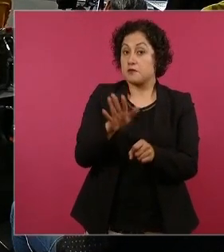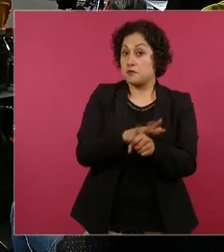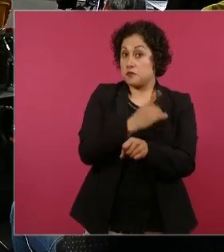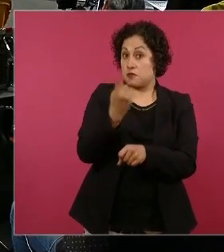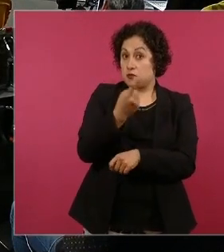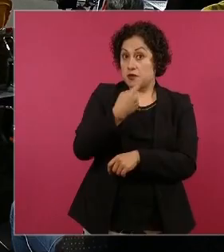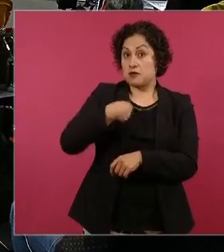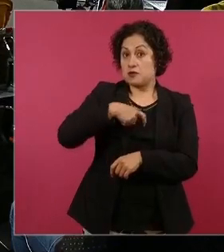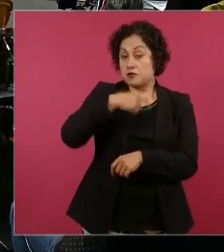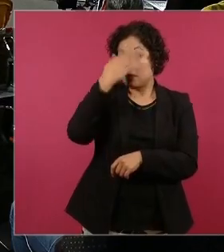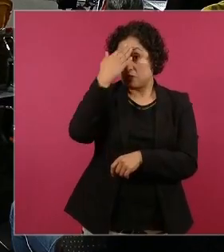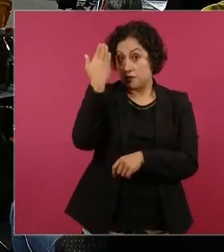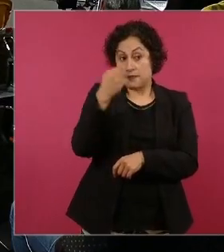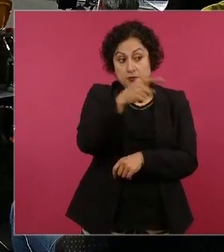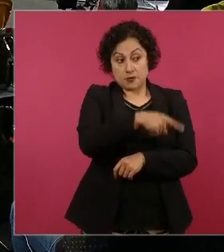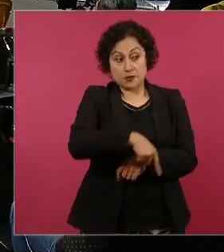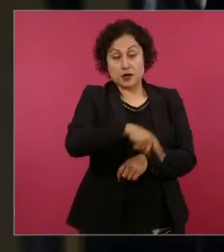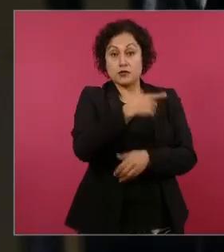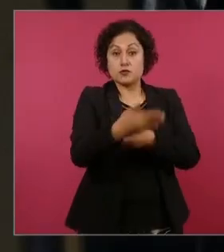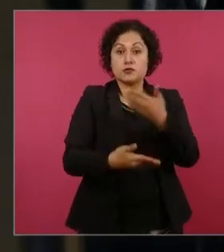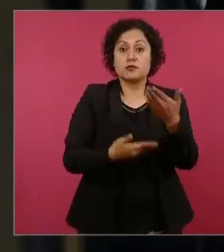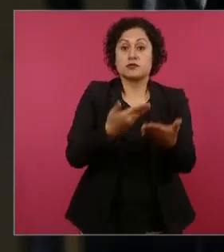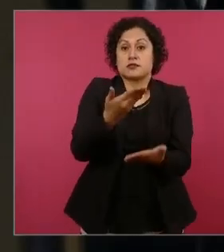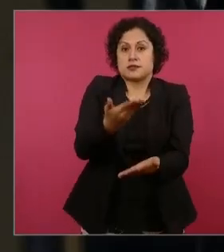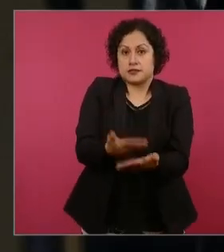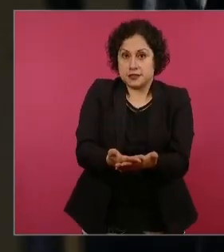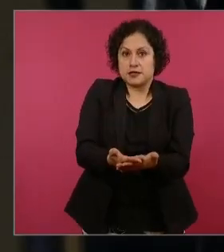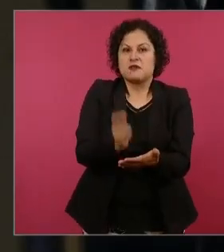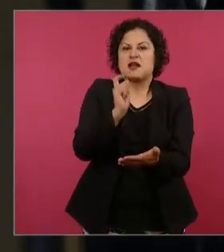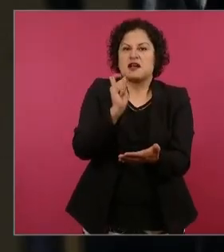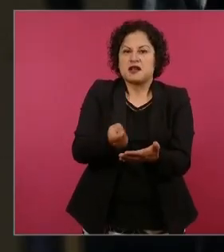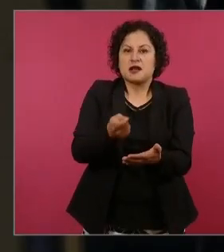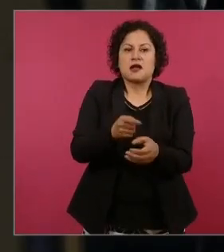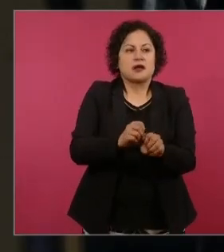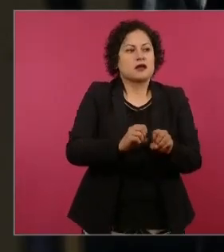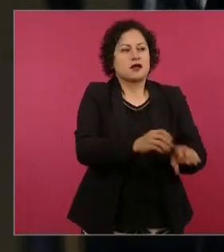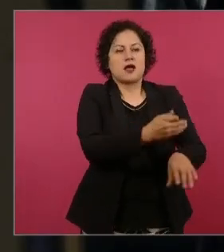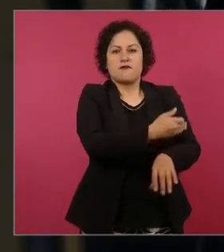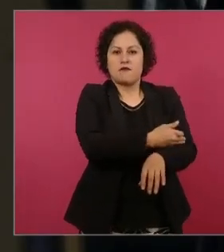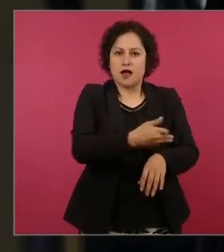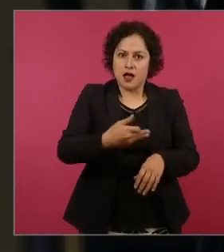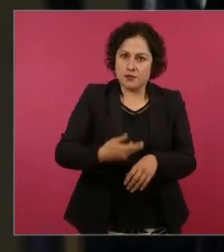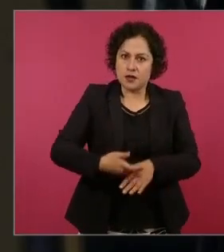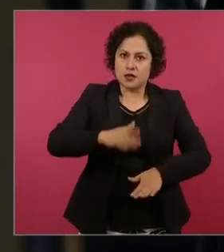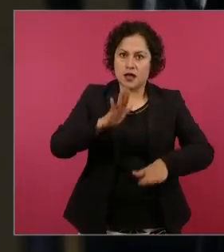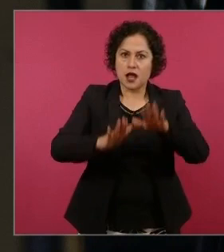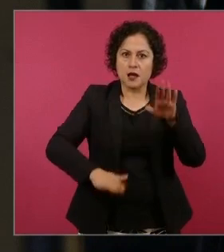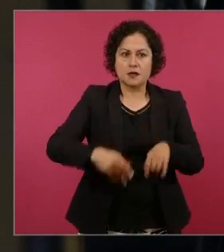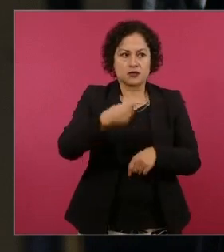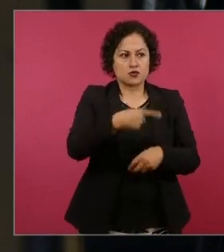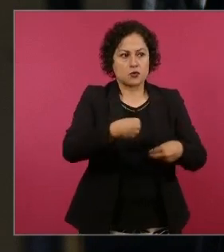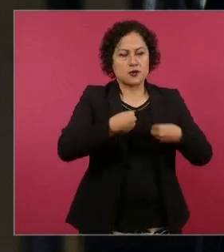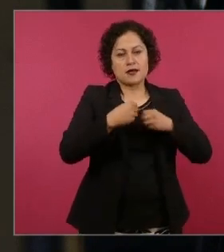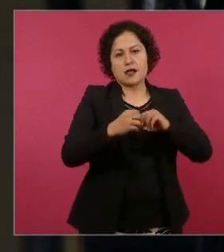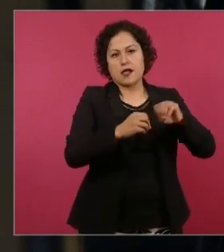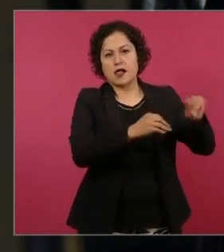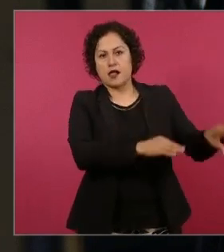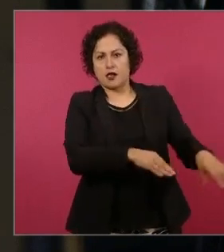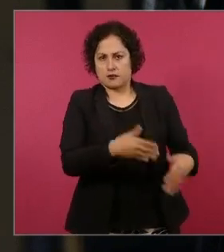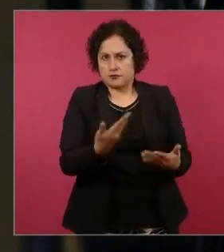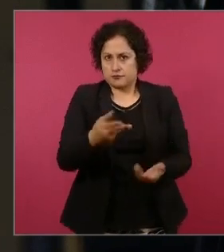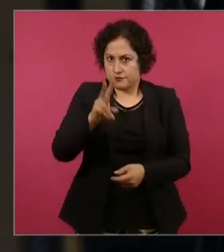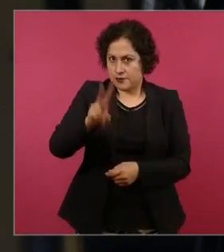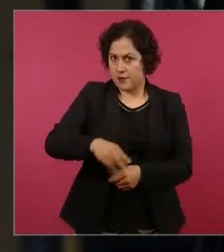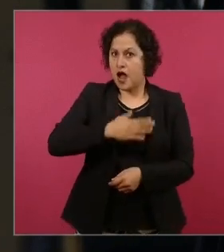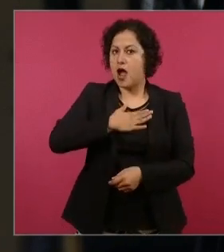por servir al pueblo tienen que dejar familias y aún arriesgando su propia vida, es justo que se les valore con algún